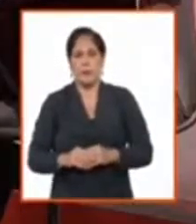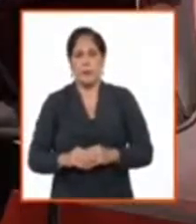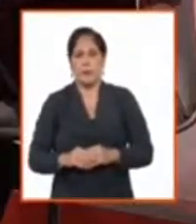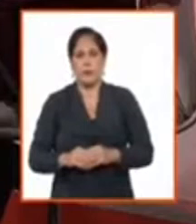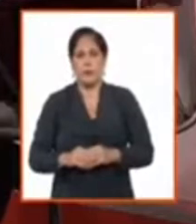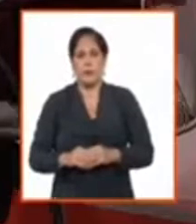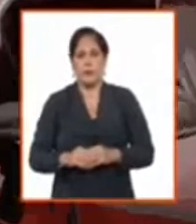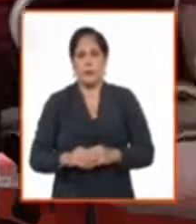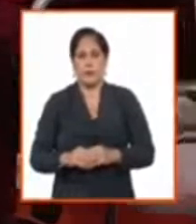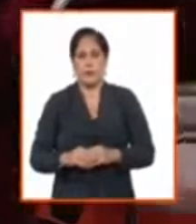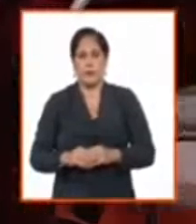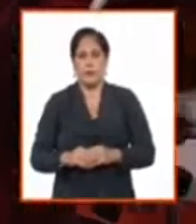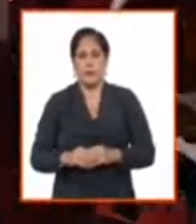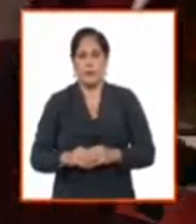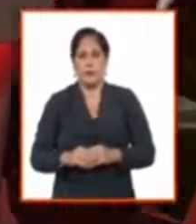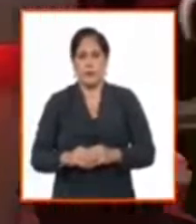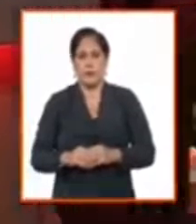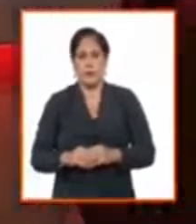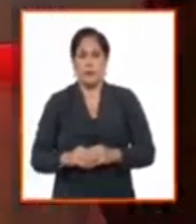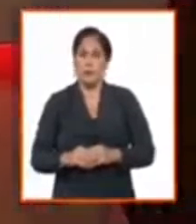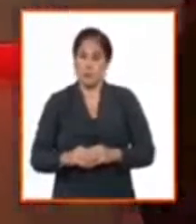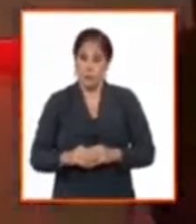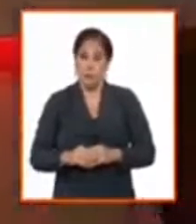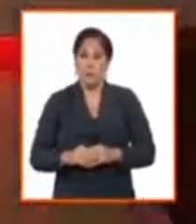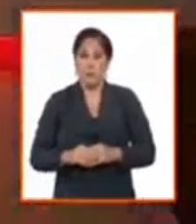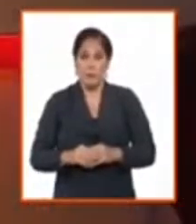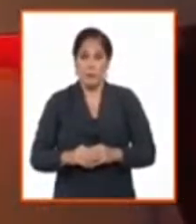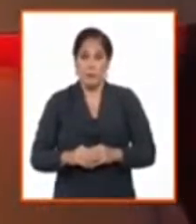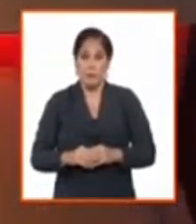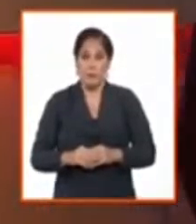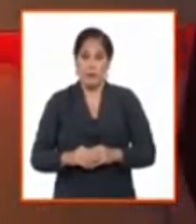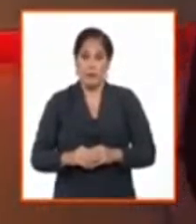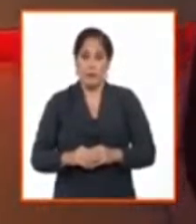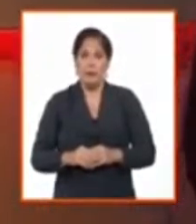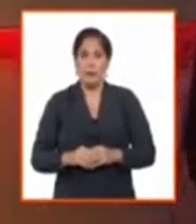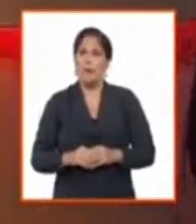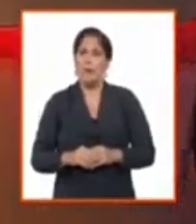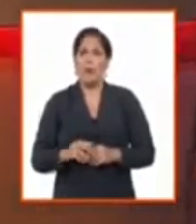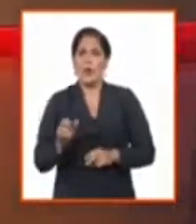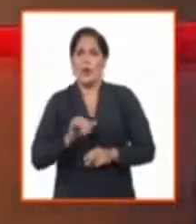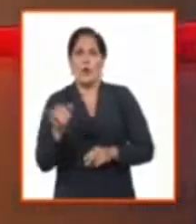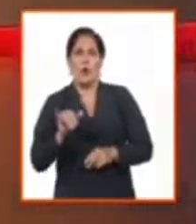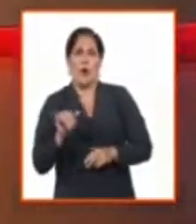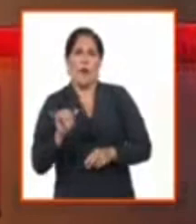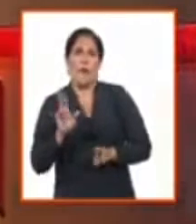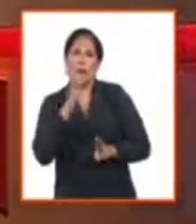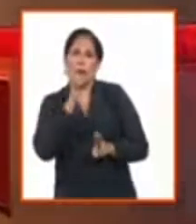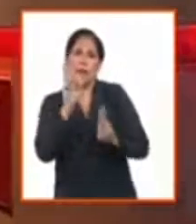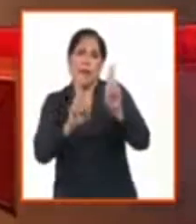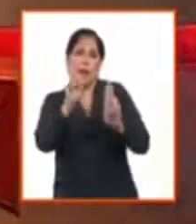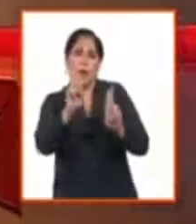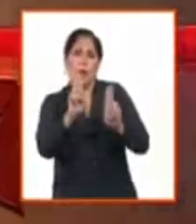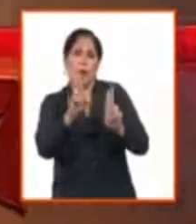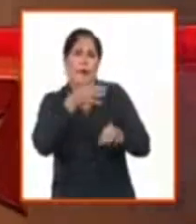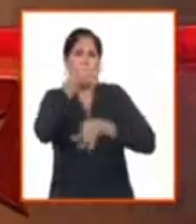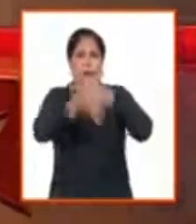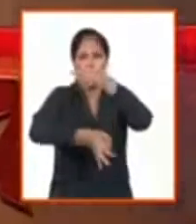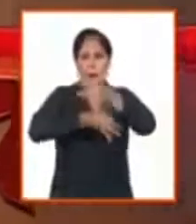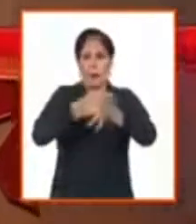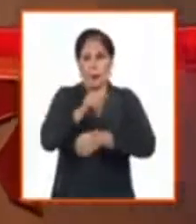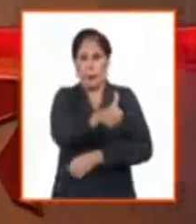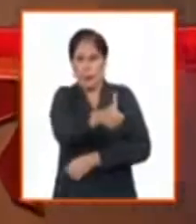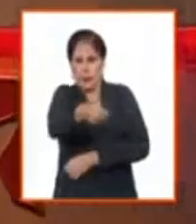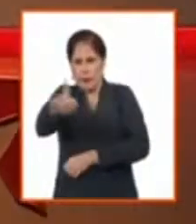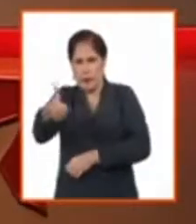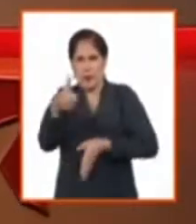buenas que nos están prometiendo pero hay hay sin dudas consensos sobre todo libre al menos me pareció en los discursos que han podido ver en